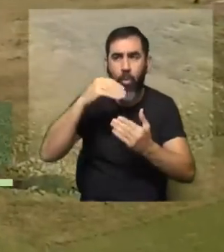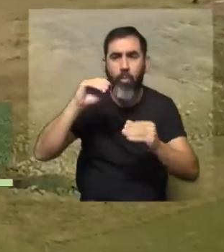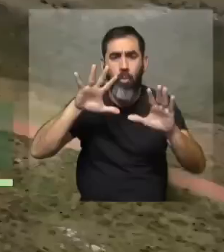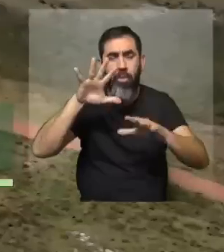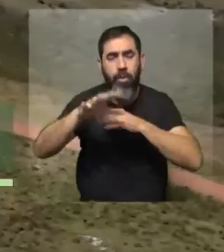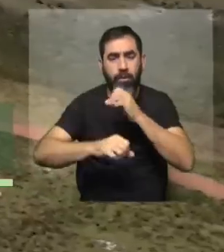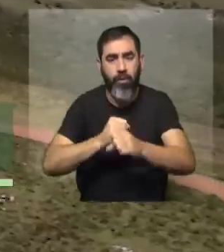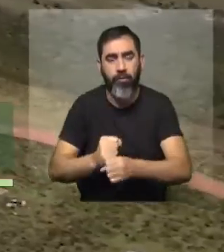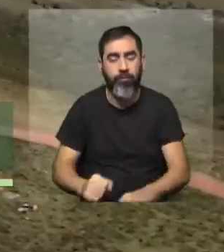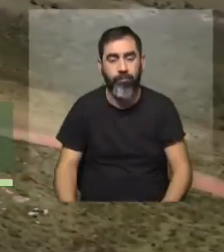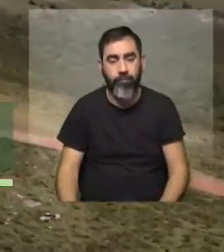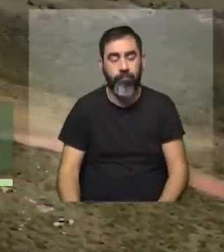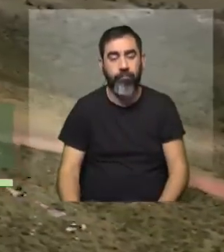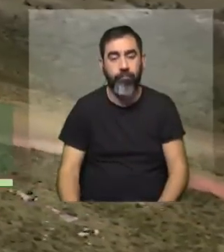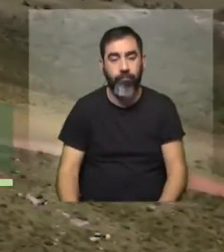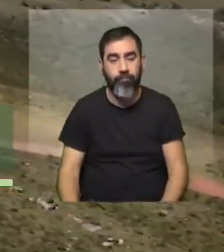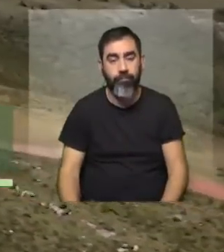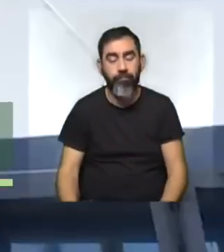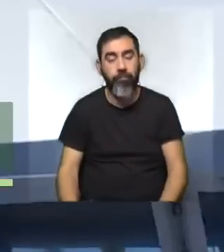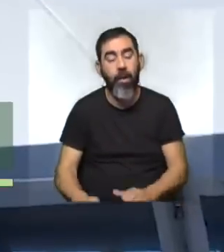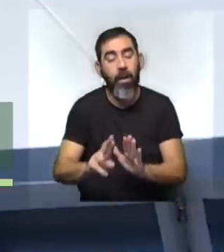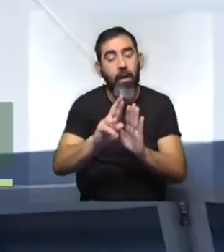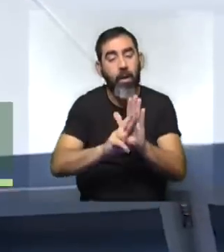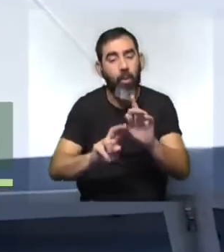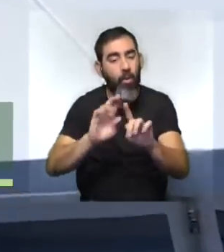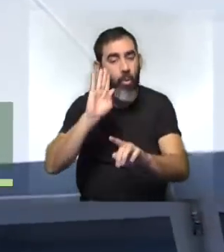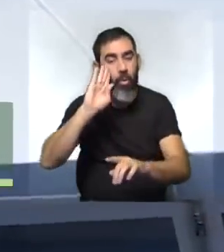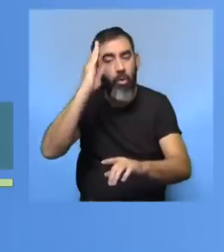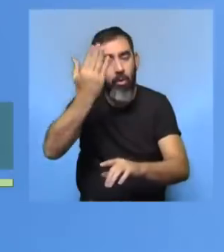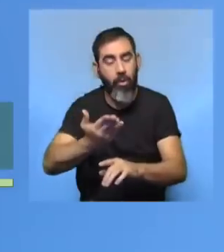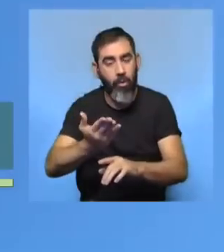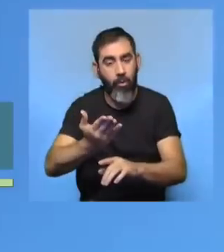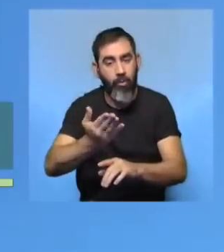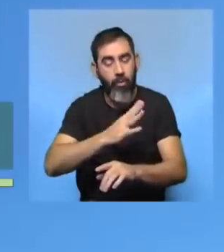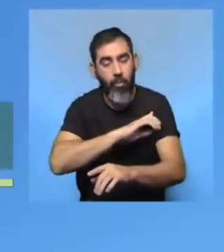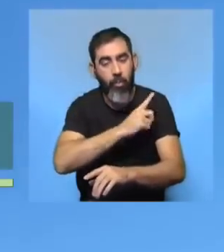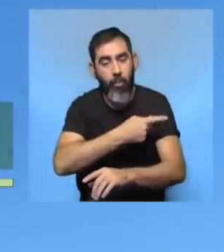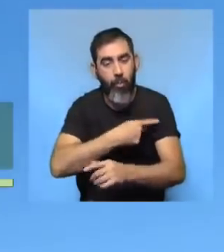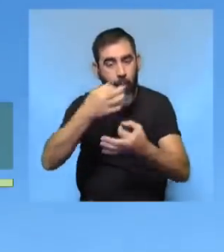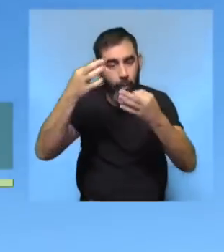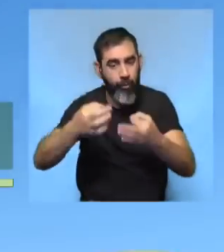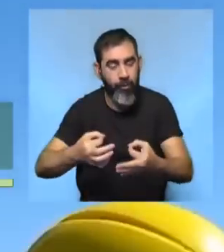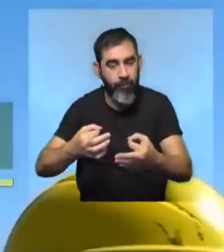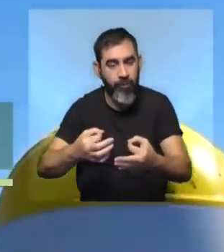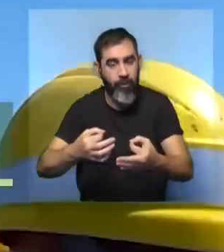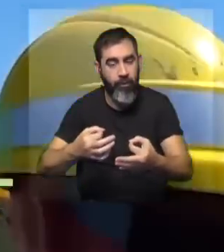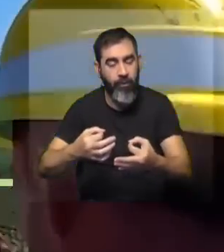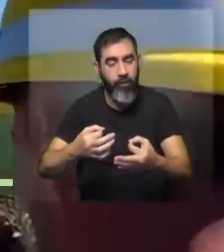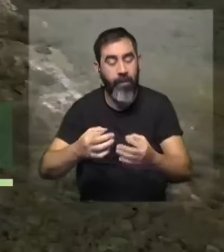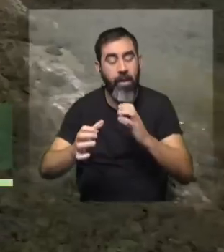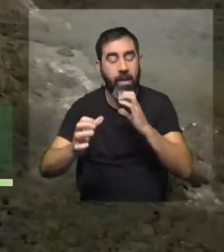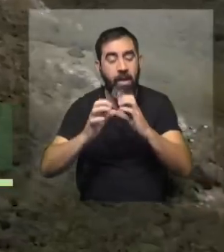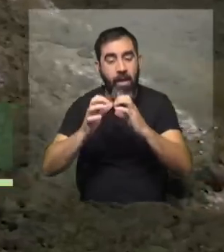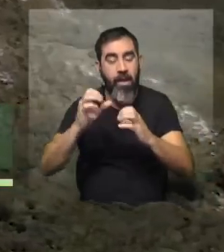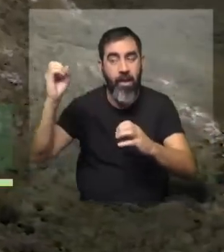años te diría hasta el momento El Marco regulatorio no reconocía la potencia firme como garantía del suministro que ofrecen la energía solar